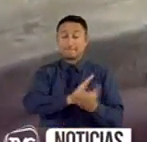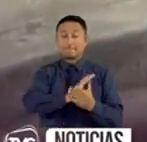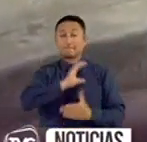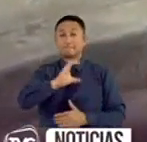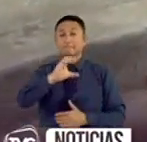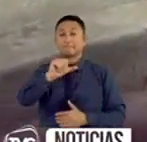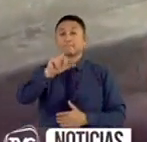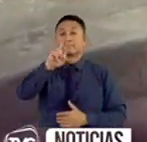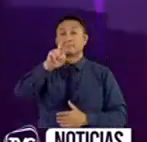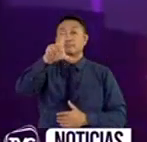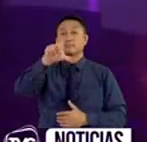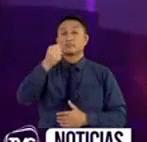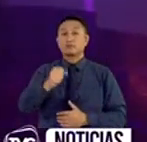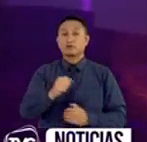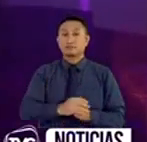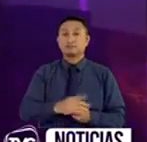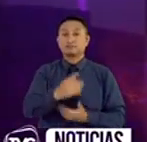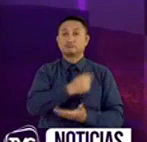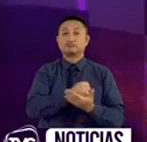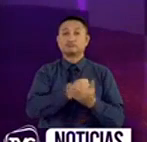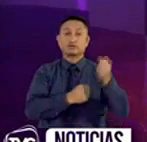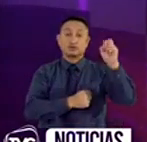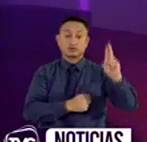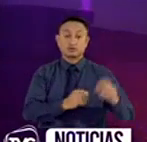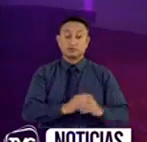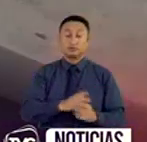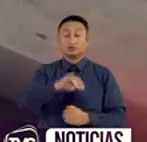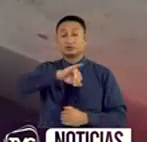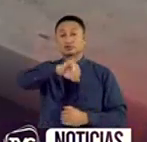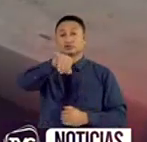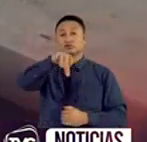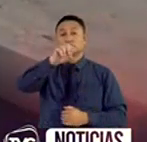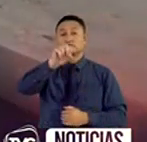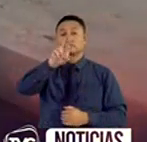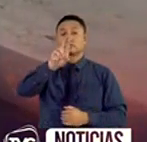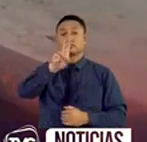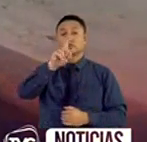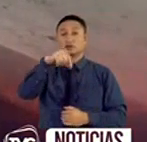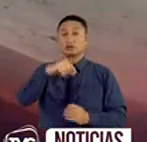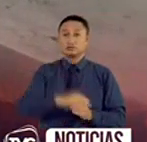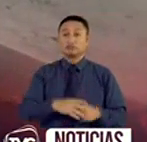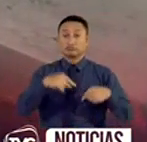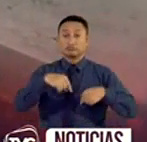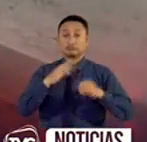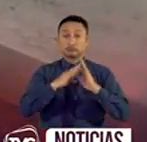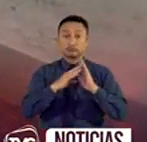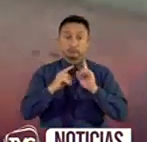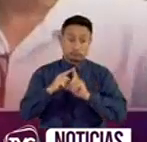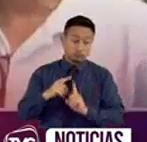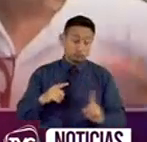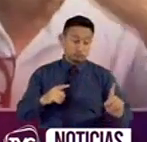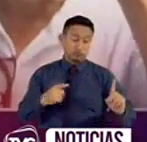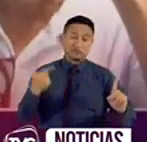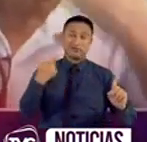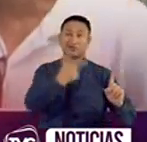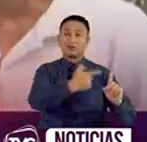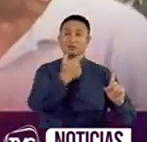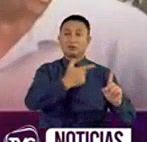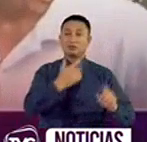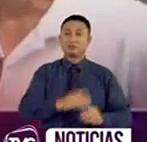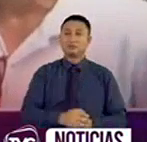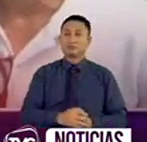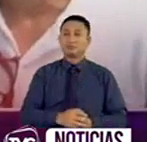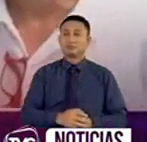II, Guasmo Sur. A Jordan Jordán lo mataron cuando salía de su casa. Ya lo estaban esperando y le dieron